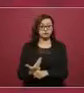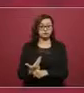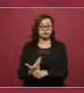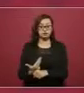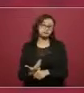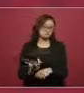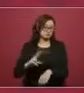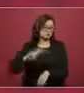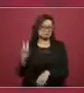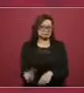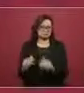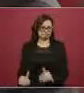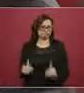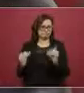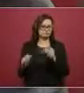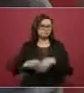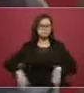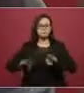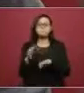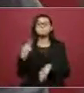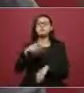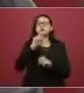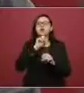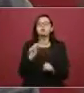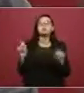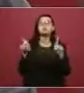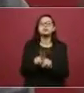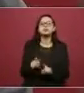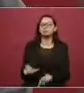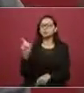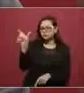tan importante, sino por lo que ella